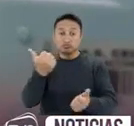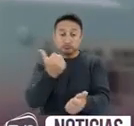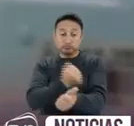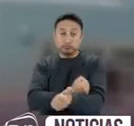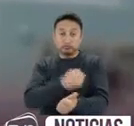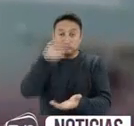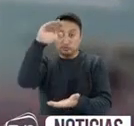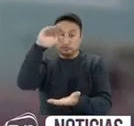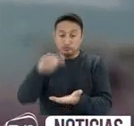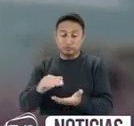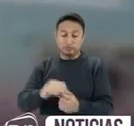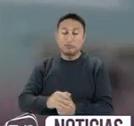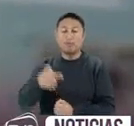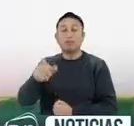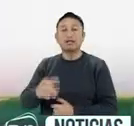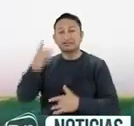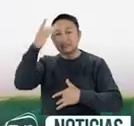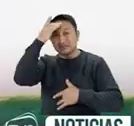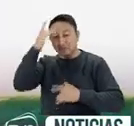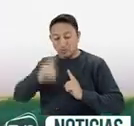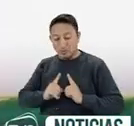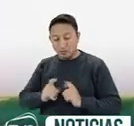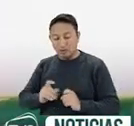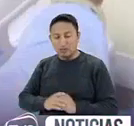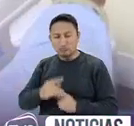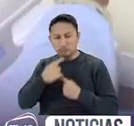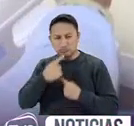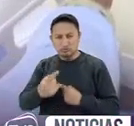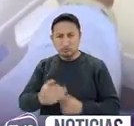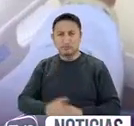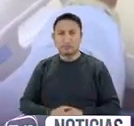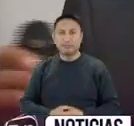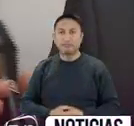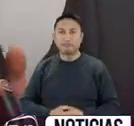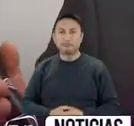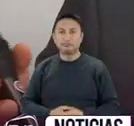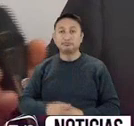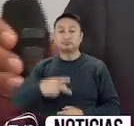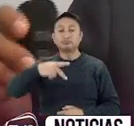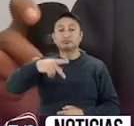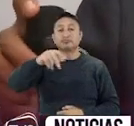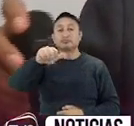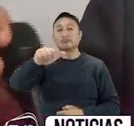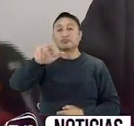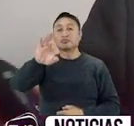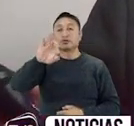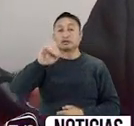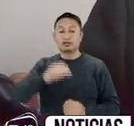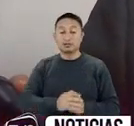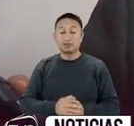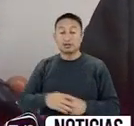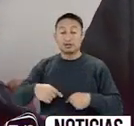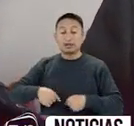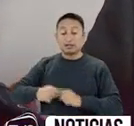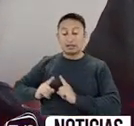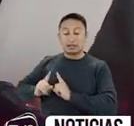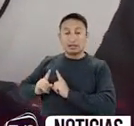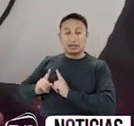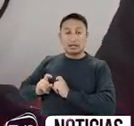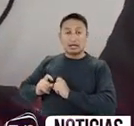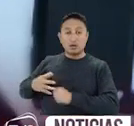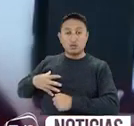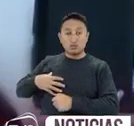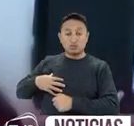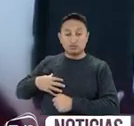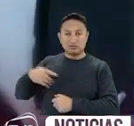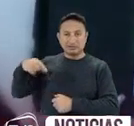ahora son los pacientes oncológicos los que alzan su voz de protesta. Patricia Angulo lucha contra un cáncer de mama. Relató lo complicado